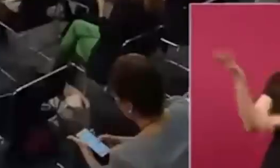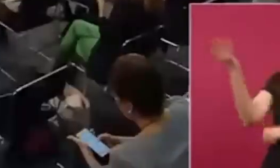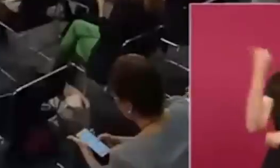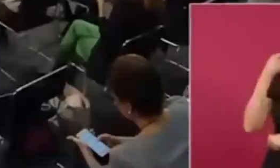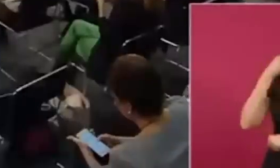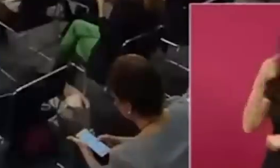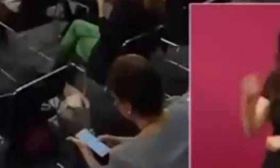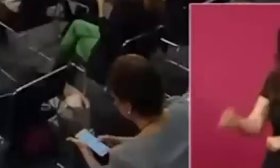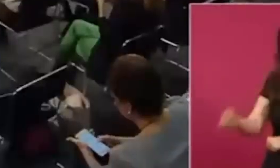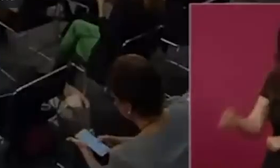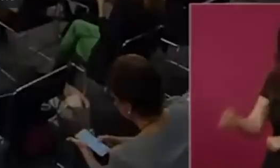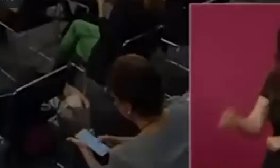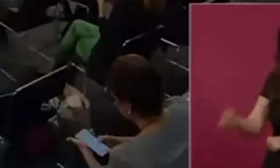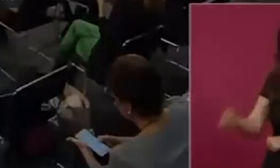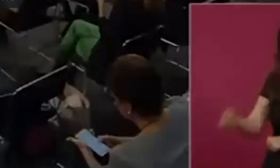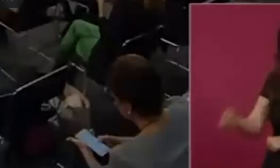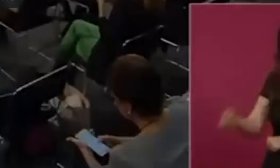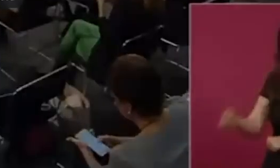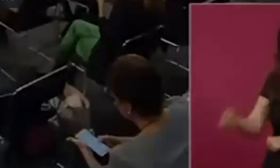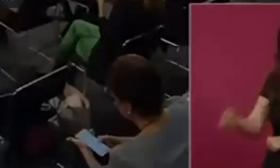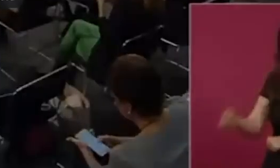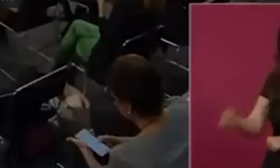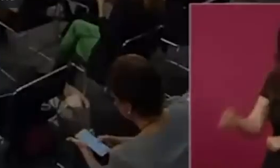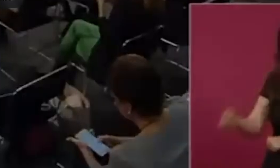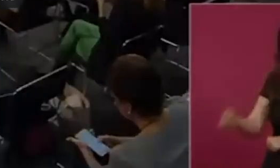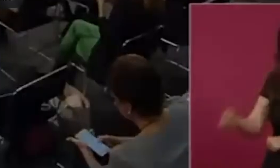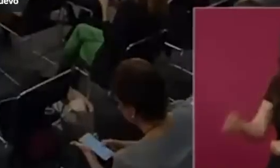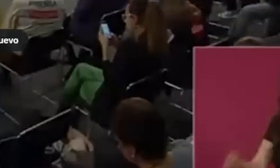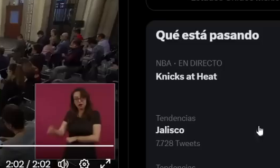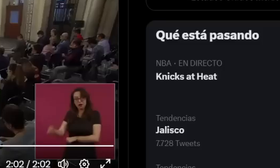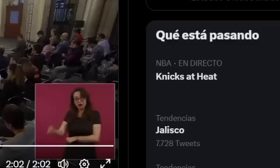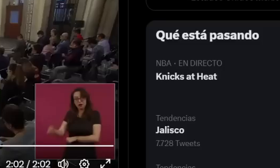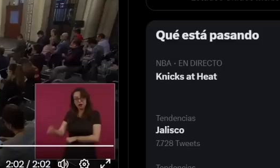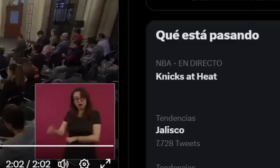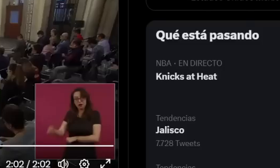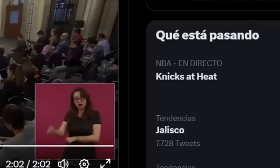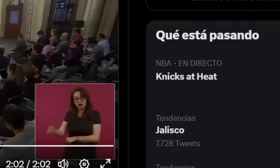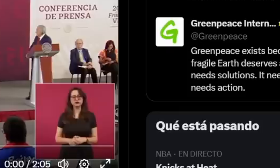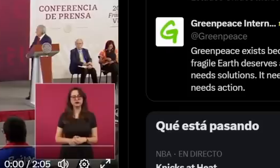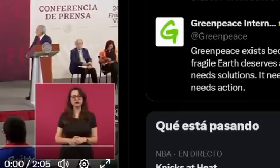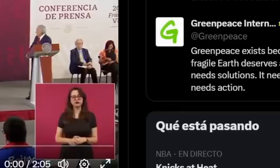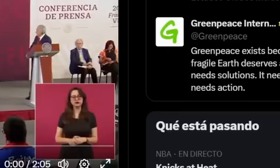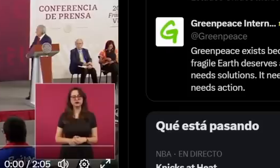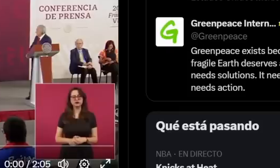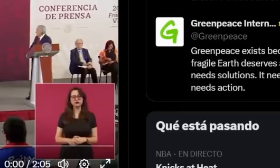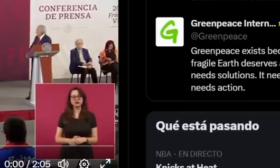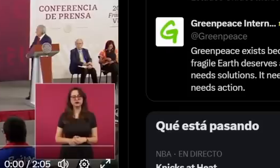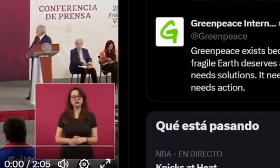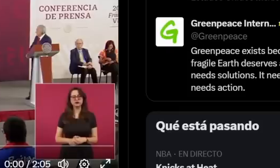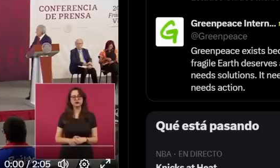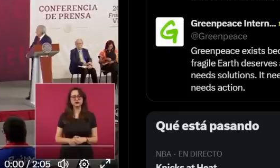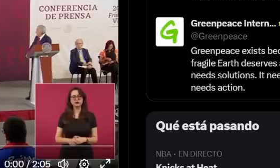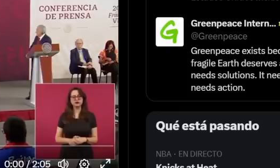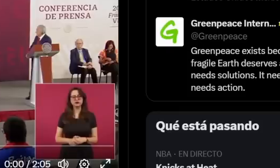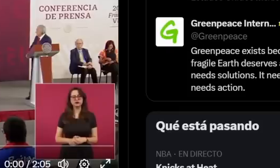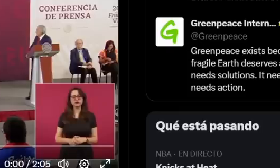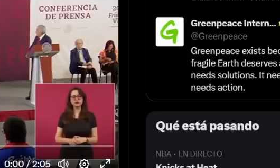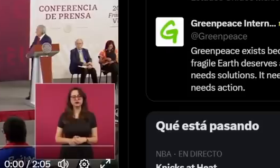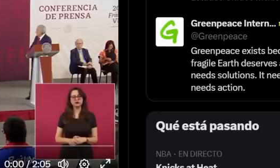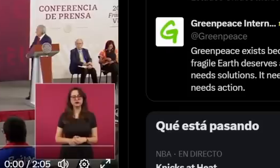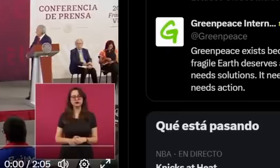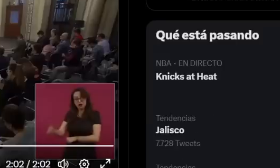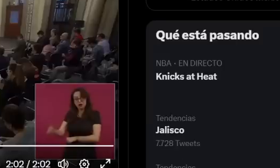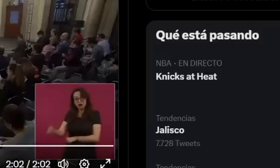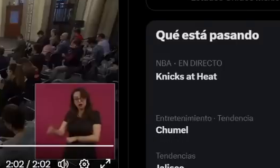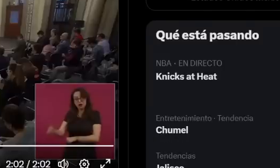que vean. Pues ahí lo tiene, familia, imagínese un gobierno del pueblo y para